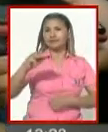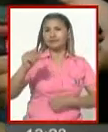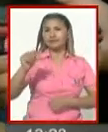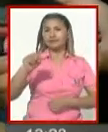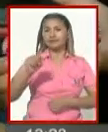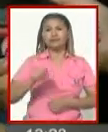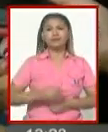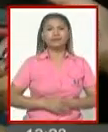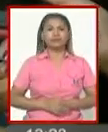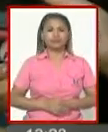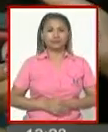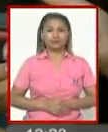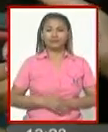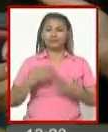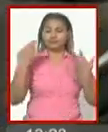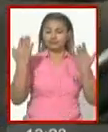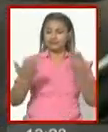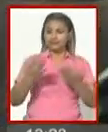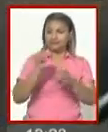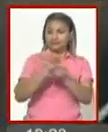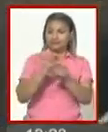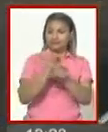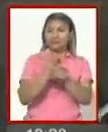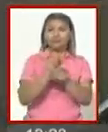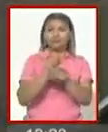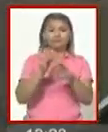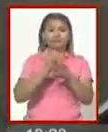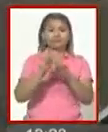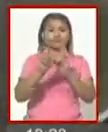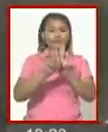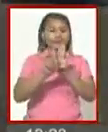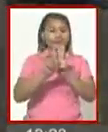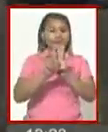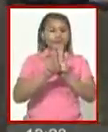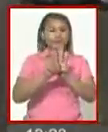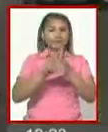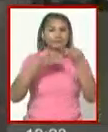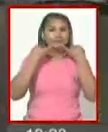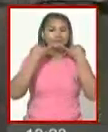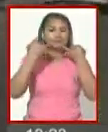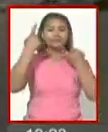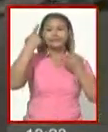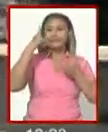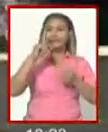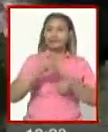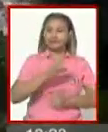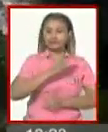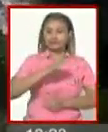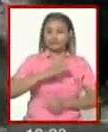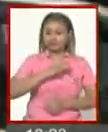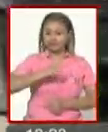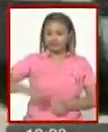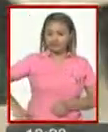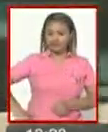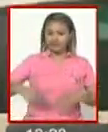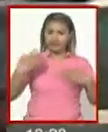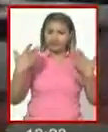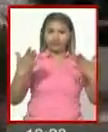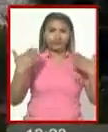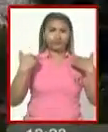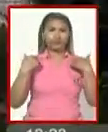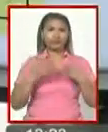conocimiento del Consejo Municipal. Estamos esperando los trabajos técnicos legales que se pronuncien para que el Consejo Municipal ya